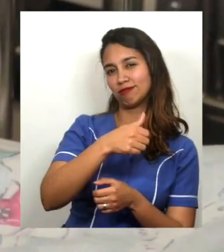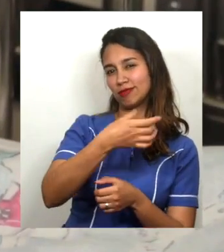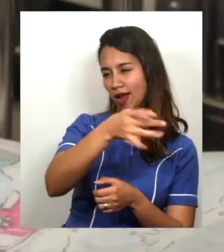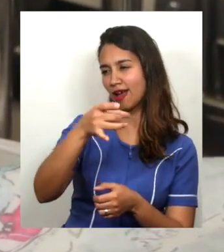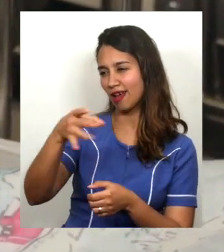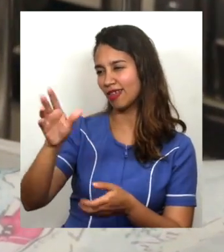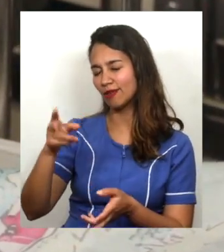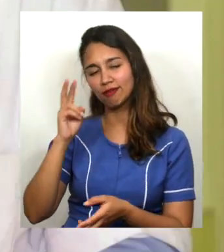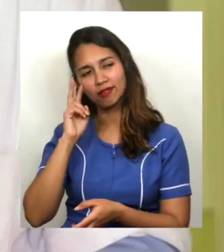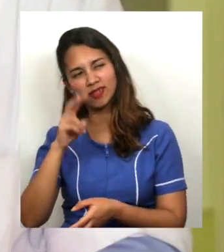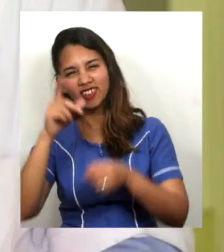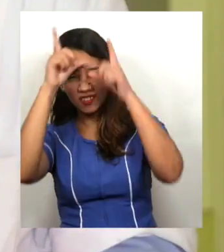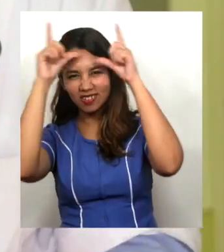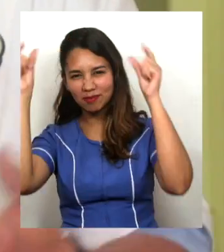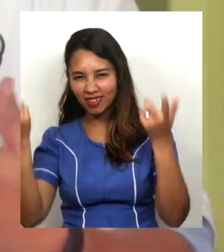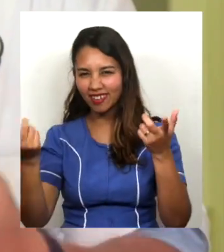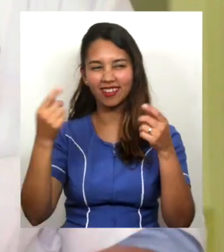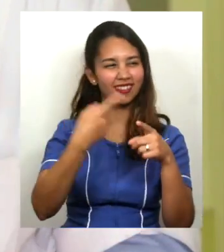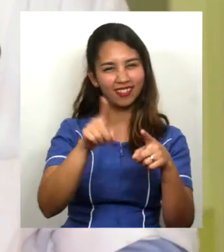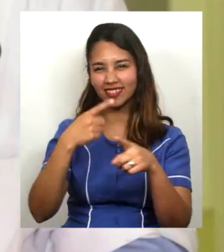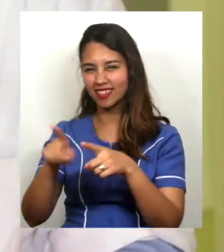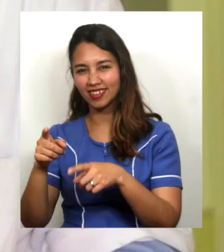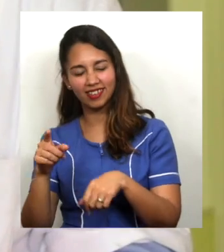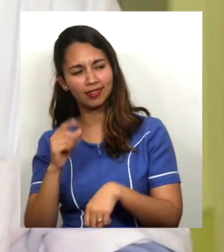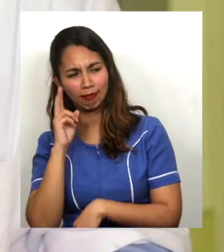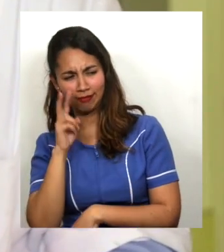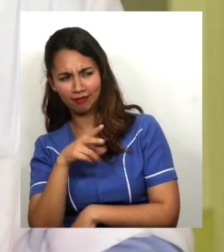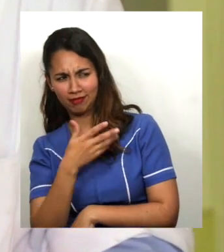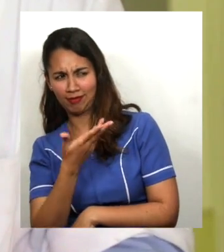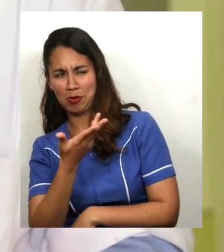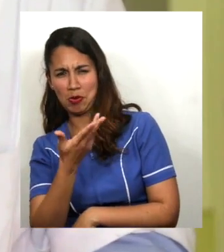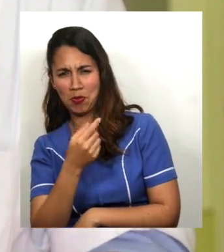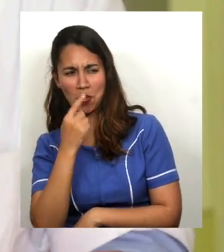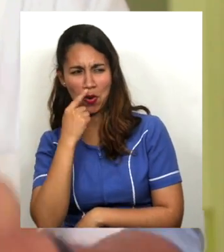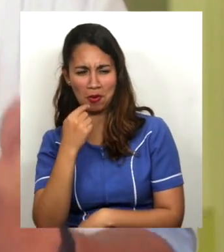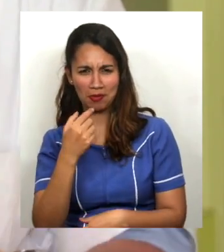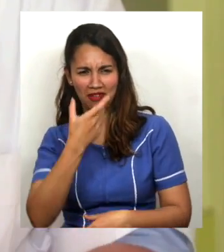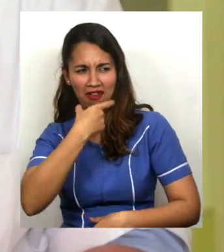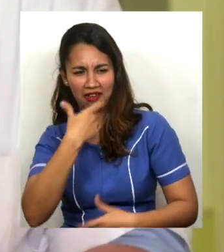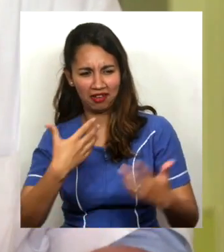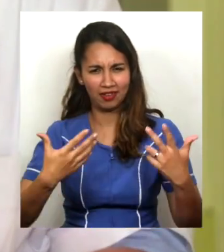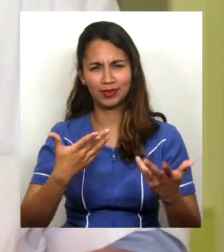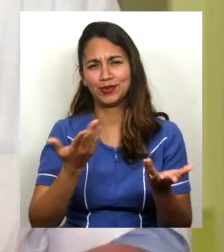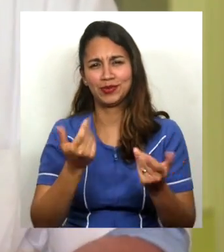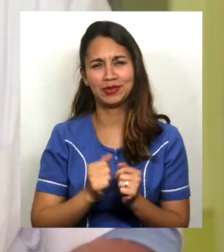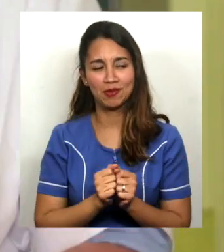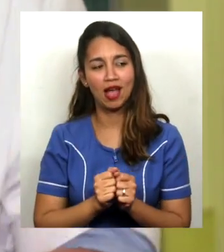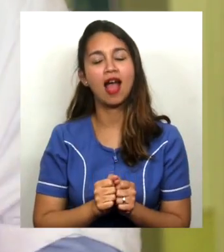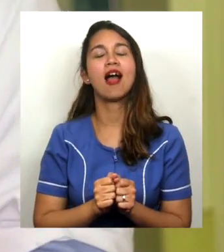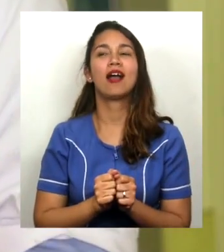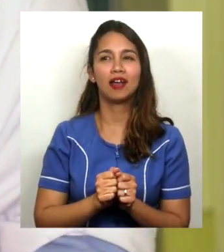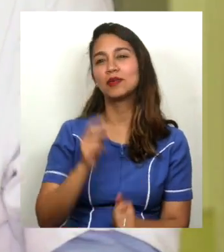Al principio les llamaba mucho la atención a los funcionarios, sobre todo internos, los técnicos paramédicos, enfermeras, de tener, digamos, un mimo dentro de un